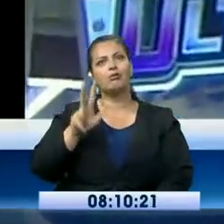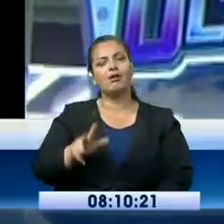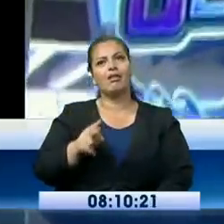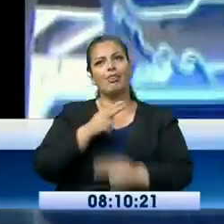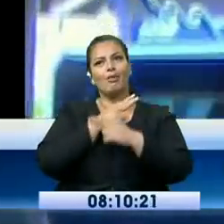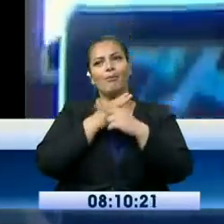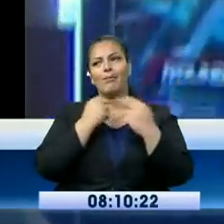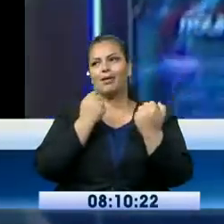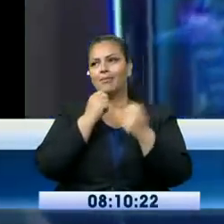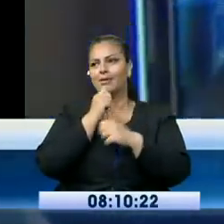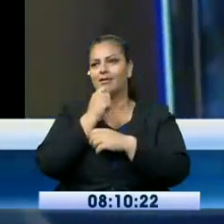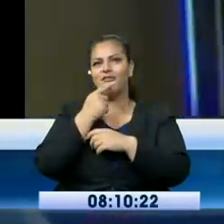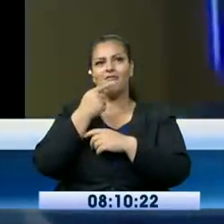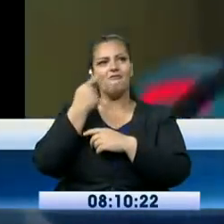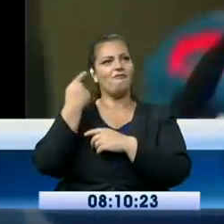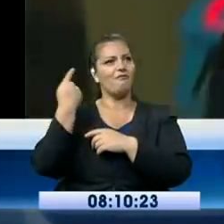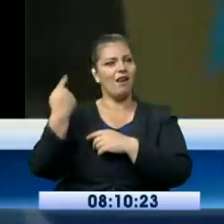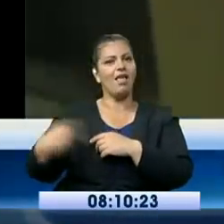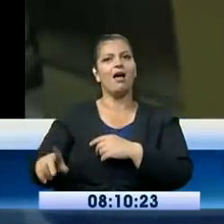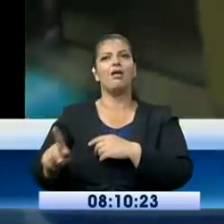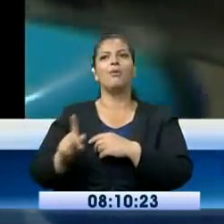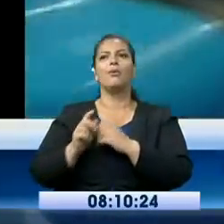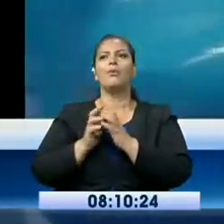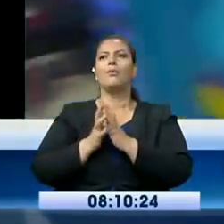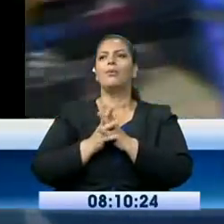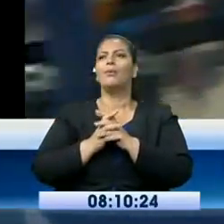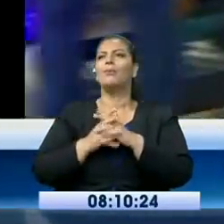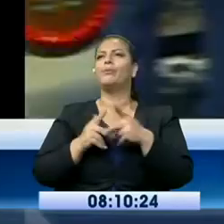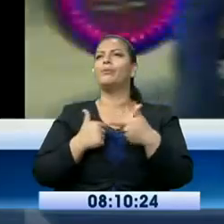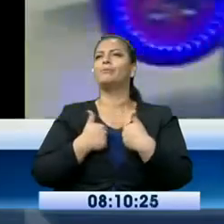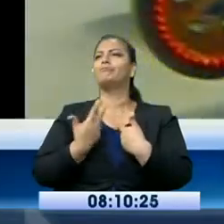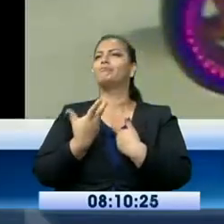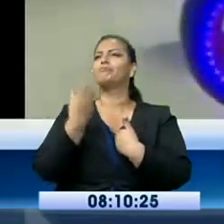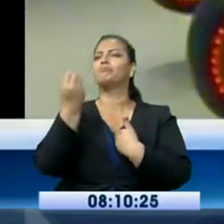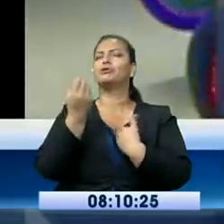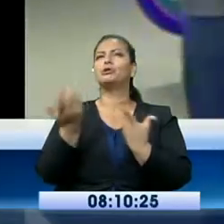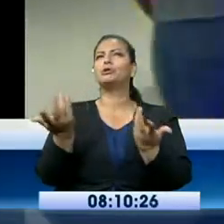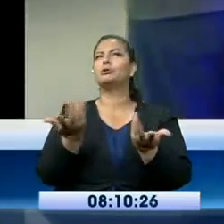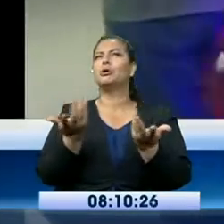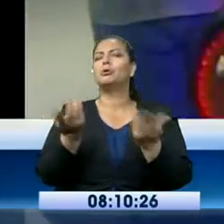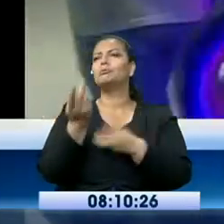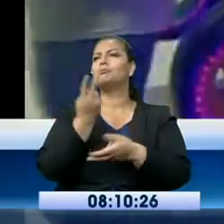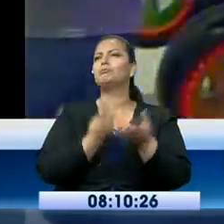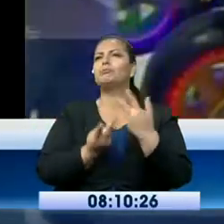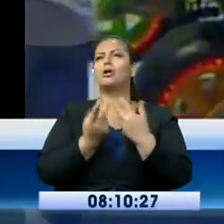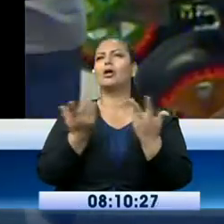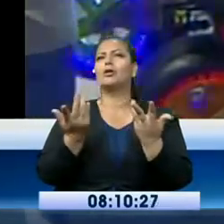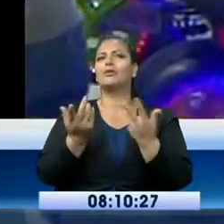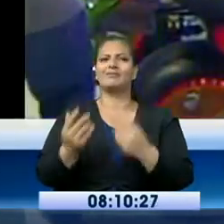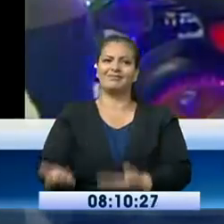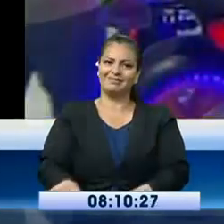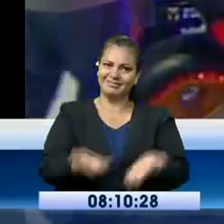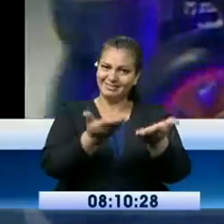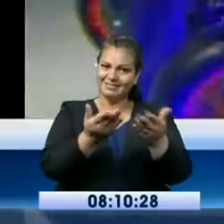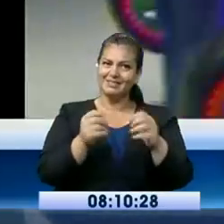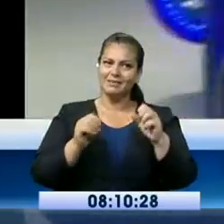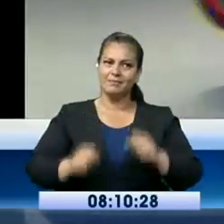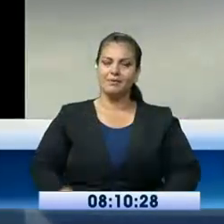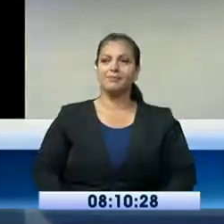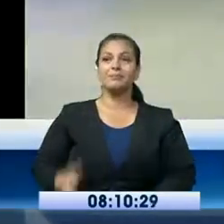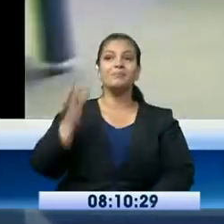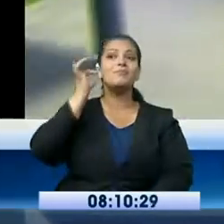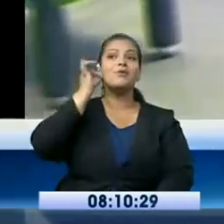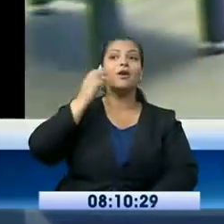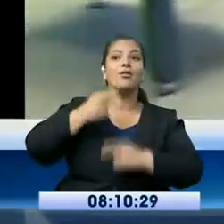sus familiares para conocer más al respecto vamos a dialogar inmediatamente con maría luisa barrio su vocera de